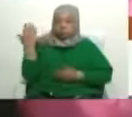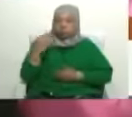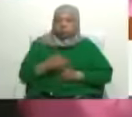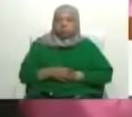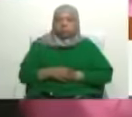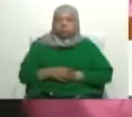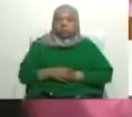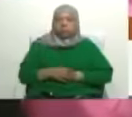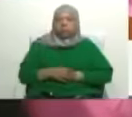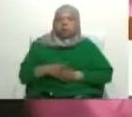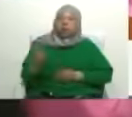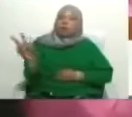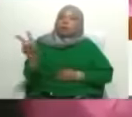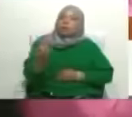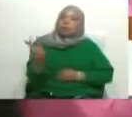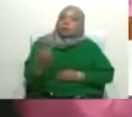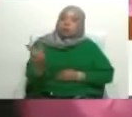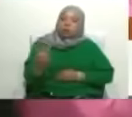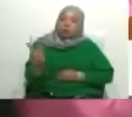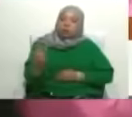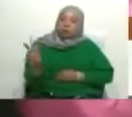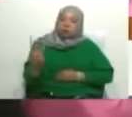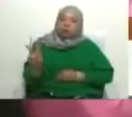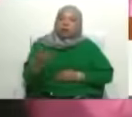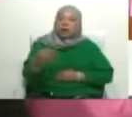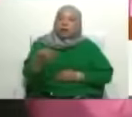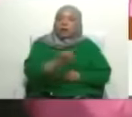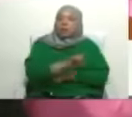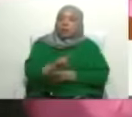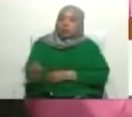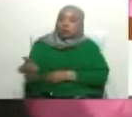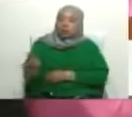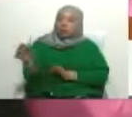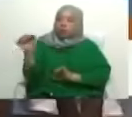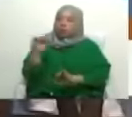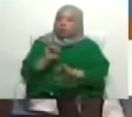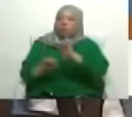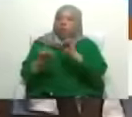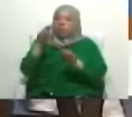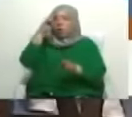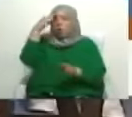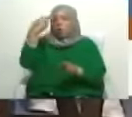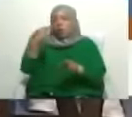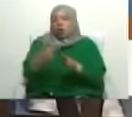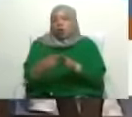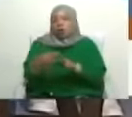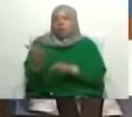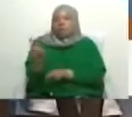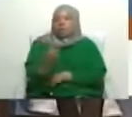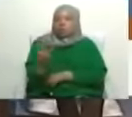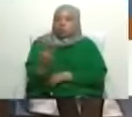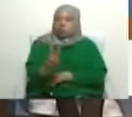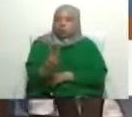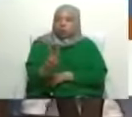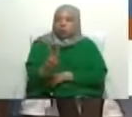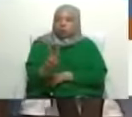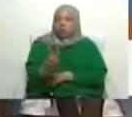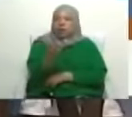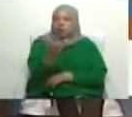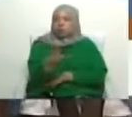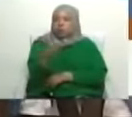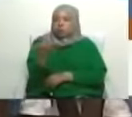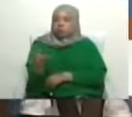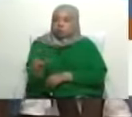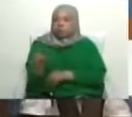Los venezolanos y venezolanas tienen el deber de honrar y defender a la patria, sus símbolos y valores